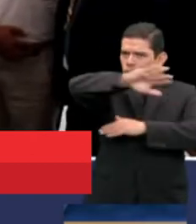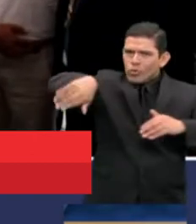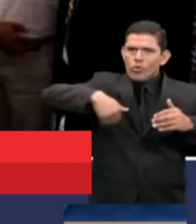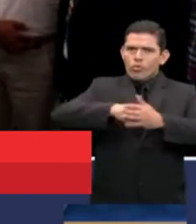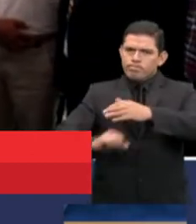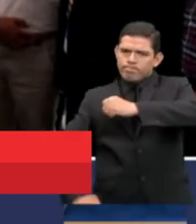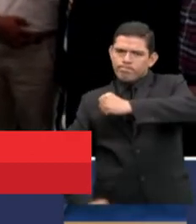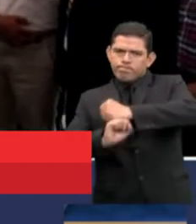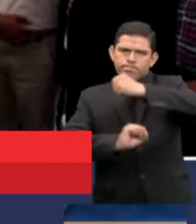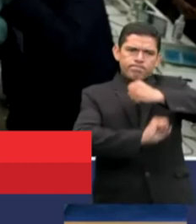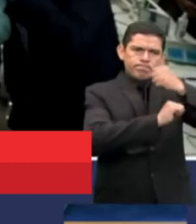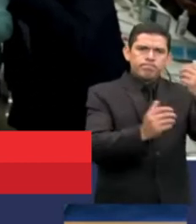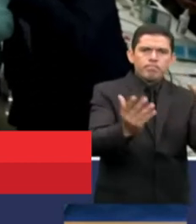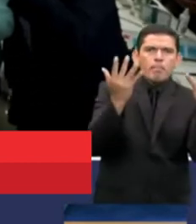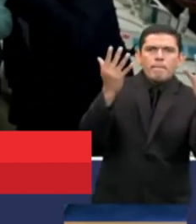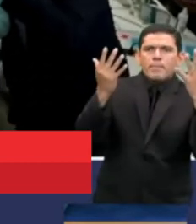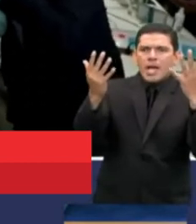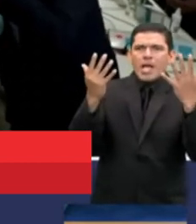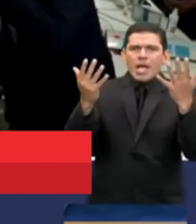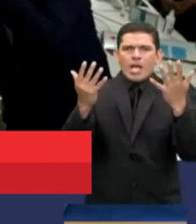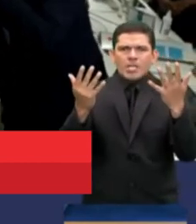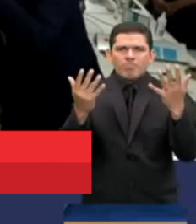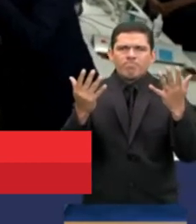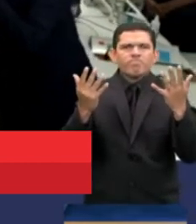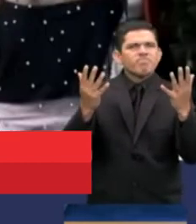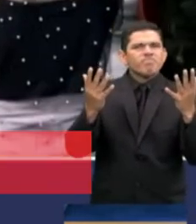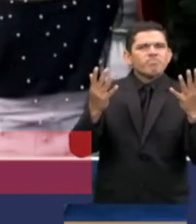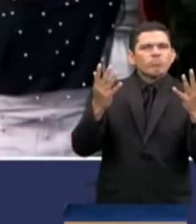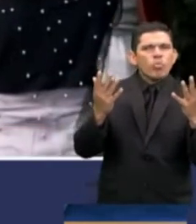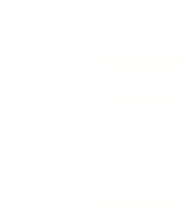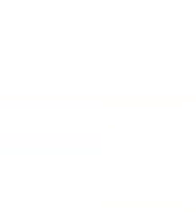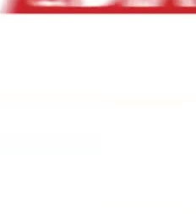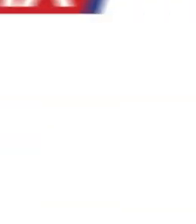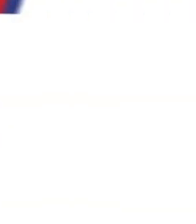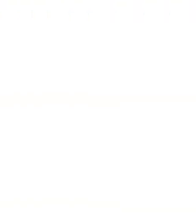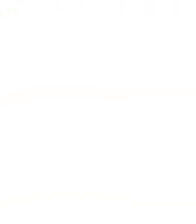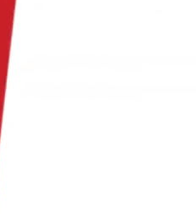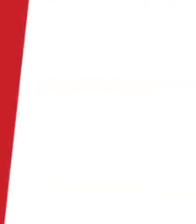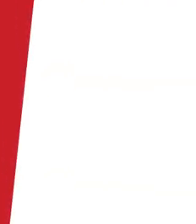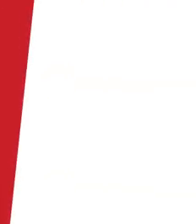sostenemos en nuestras manos un pequeño pedazo del destino del Ecuador.